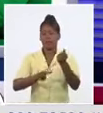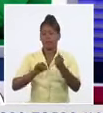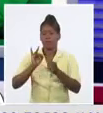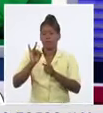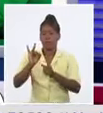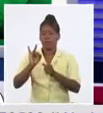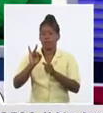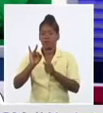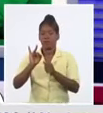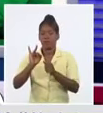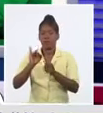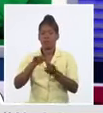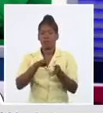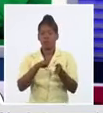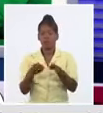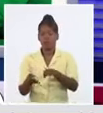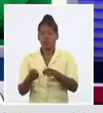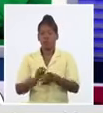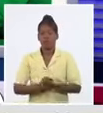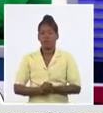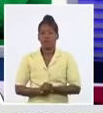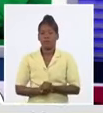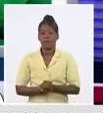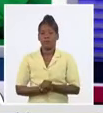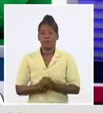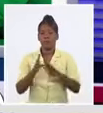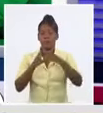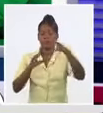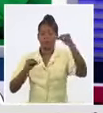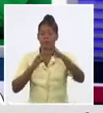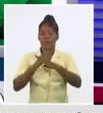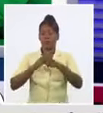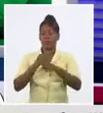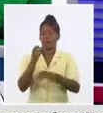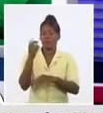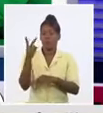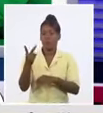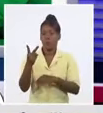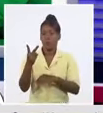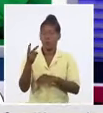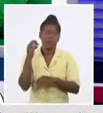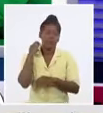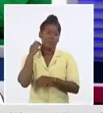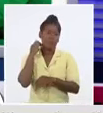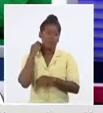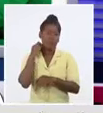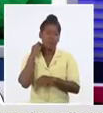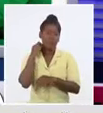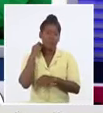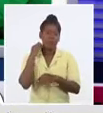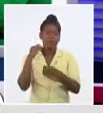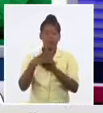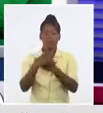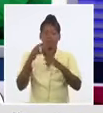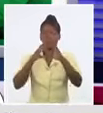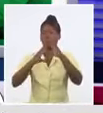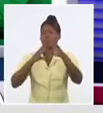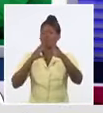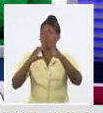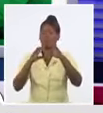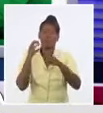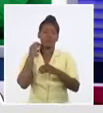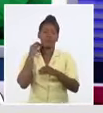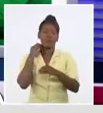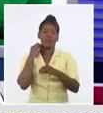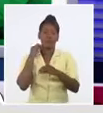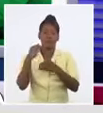personas, de Medialuna, 2, y de Bayamo, Jiguaní, Autocristo, Manzanillo y Niquero, 1 fallecido en